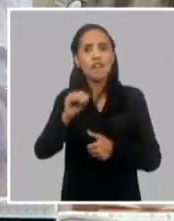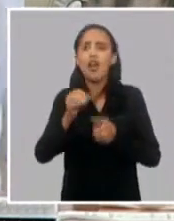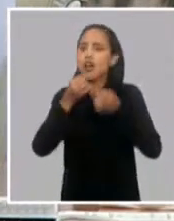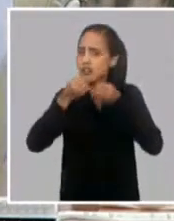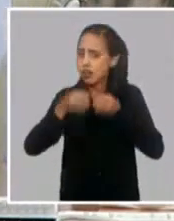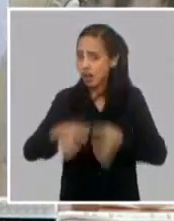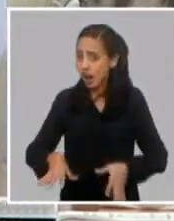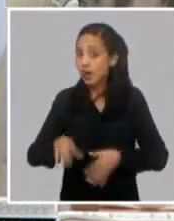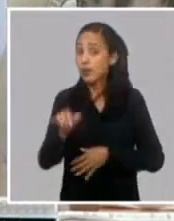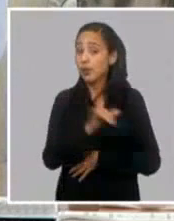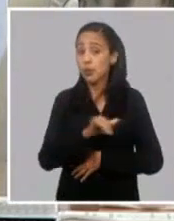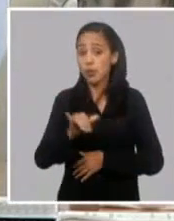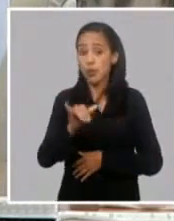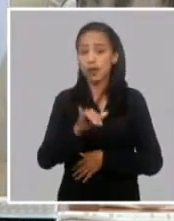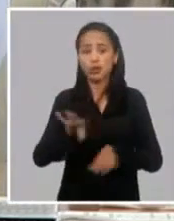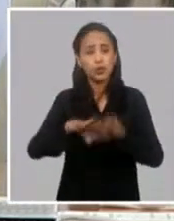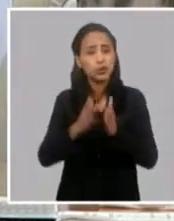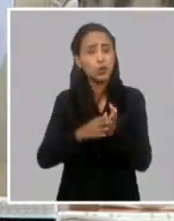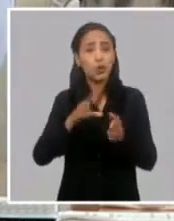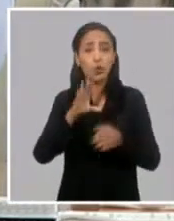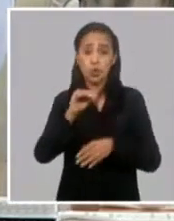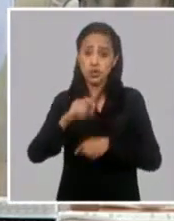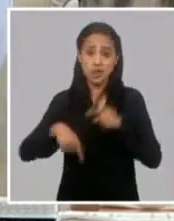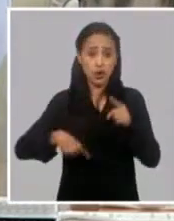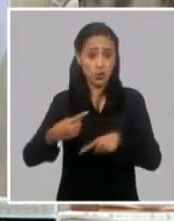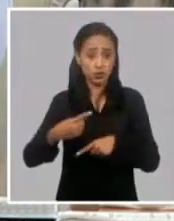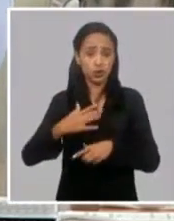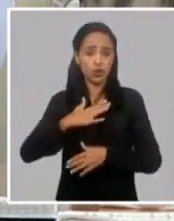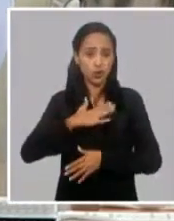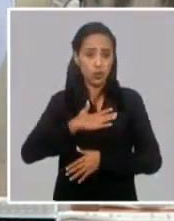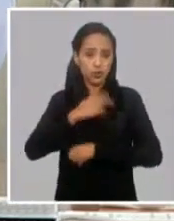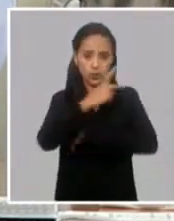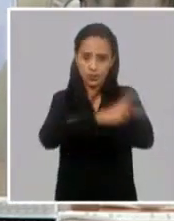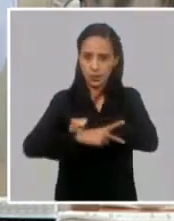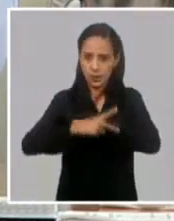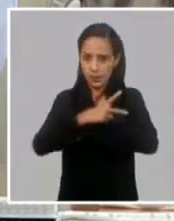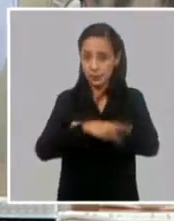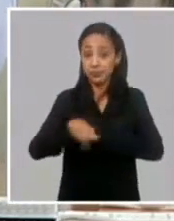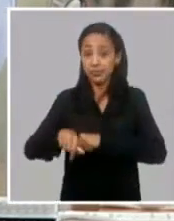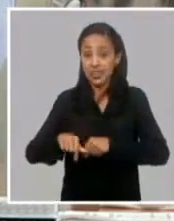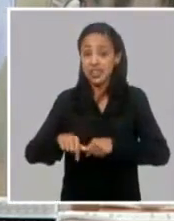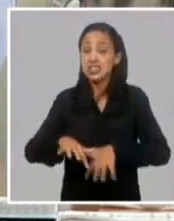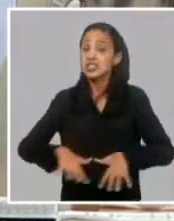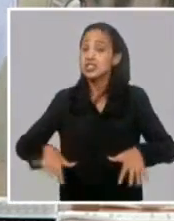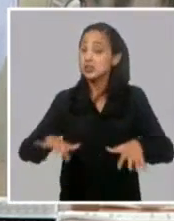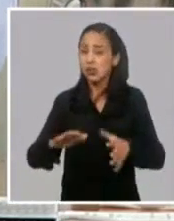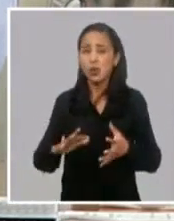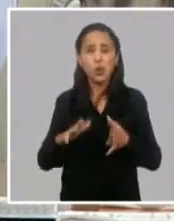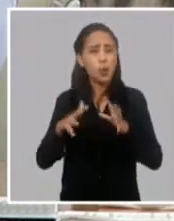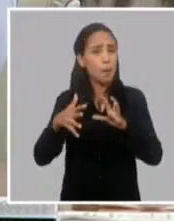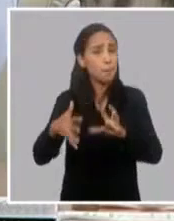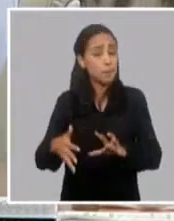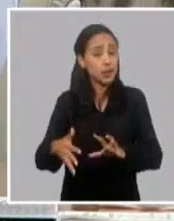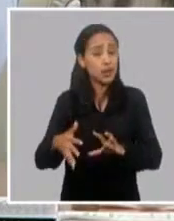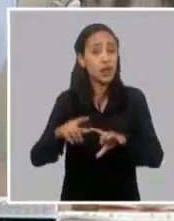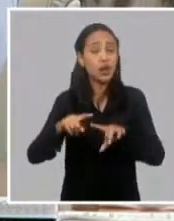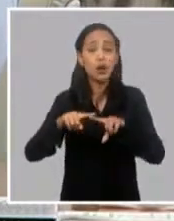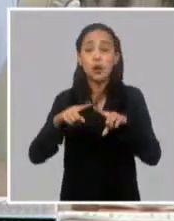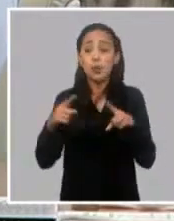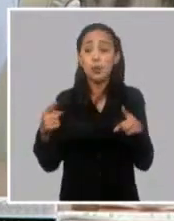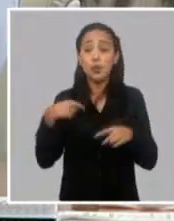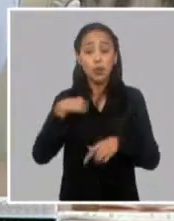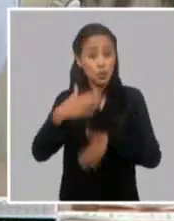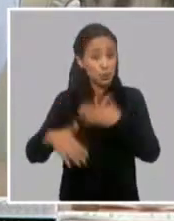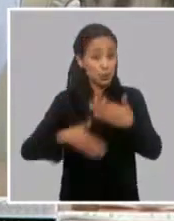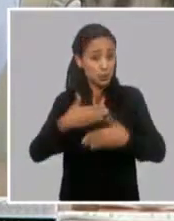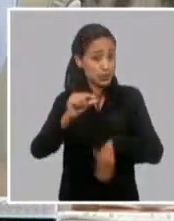se ejerce sobre nuestro país. Y que ha sido esa situación compleja atizada por los disturbios